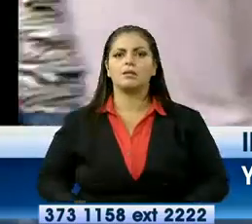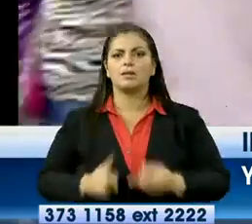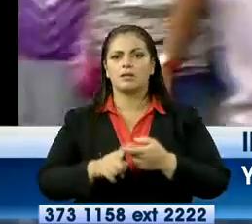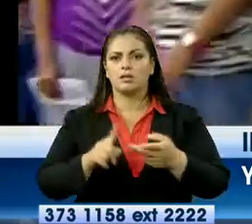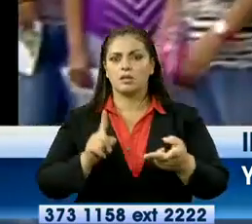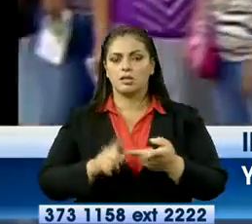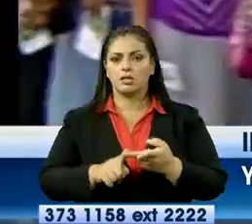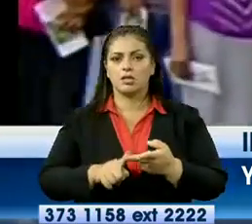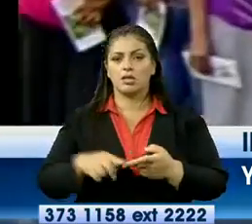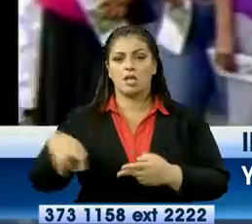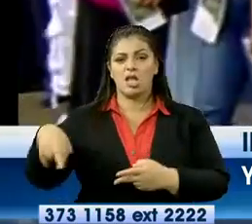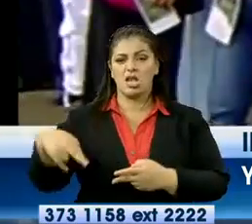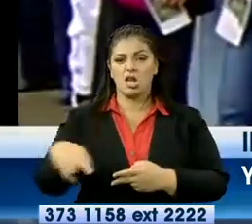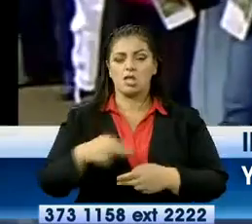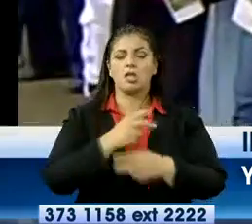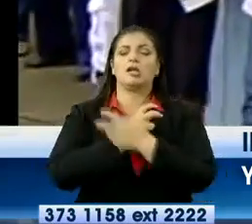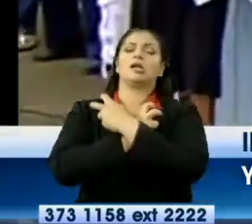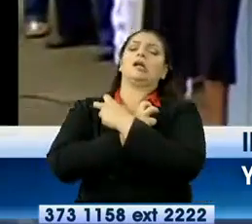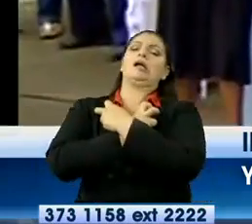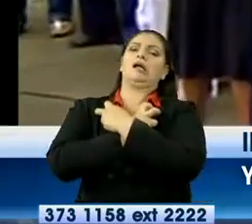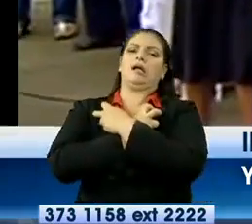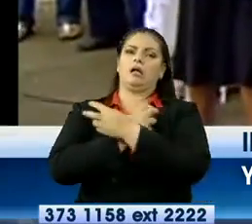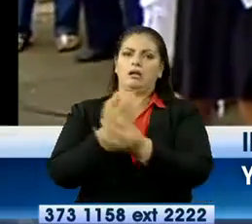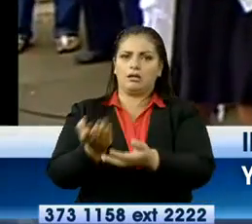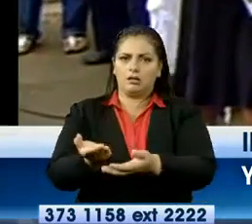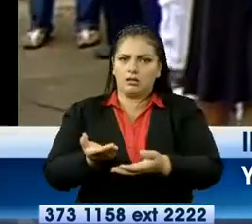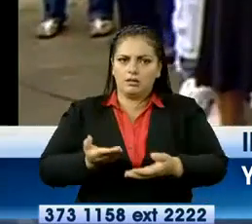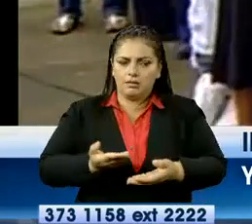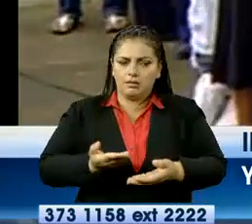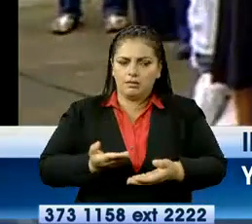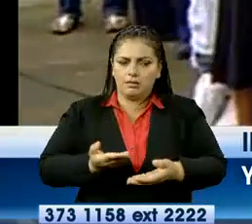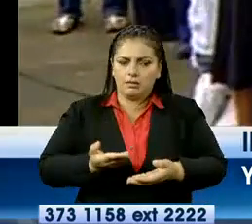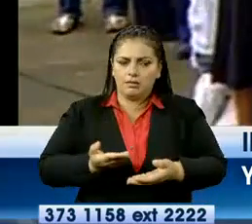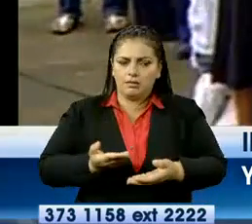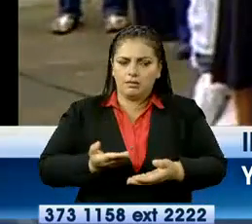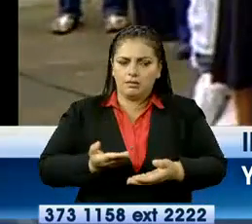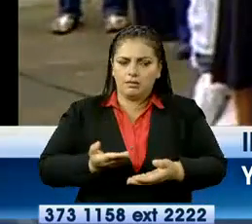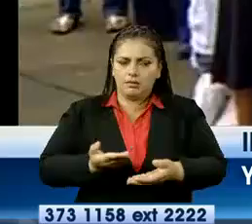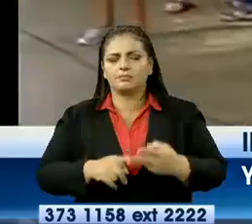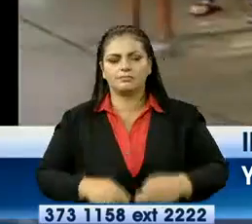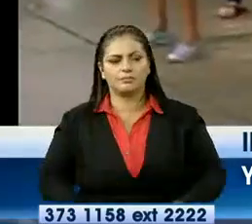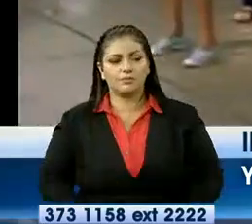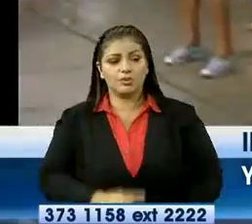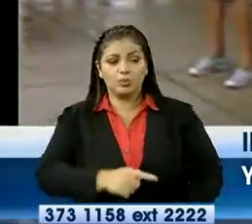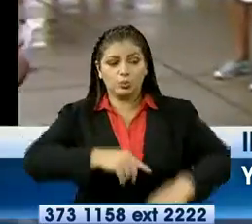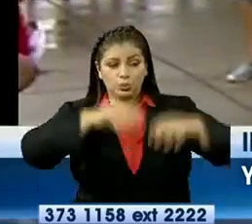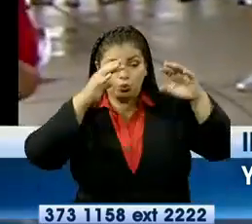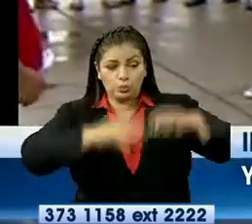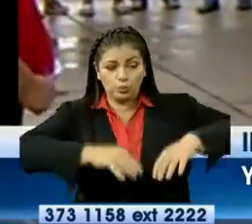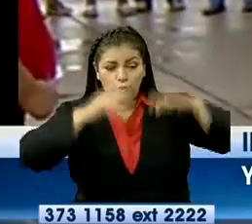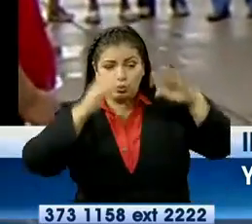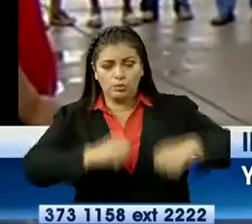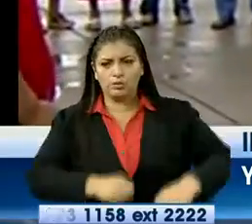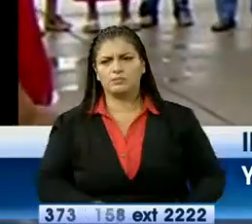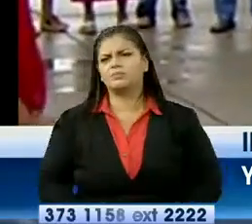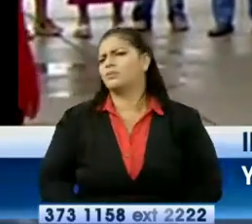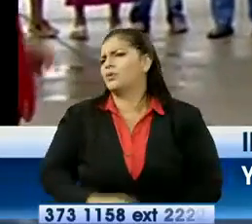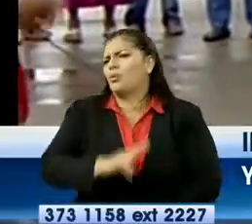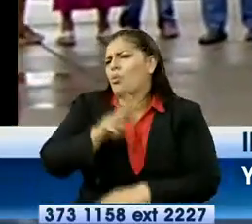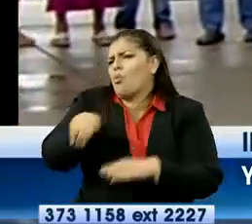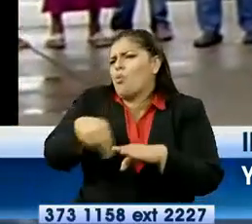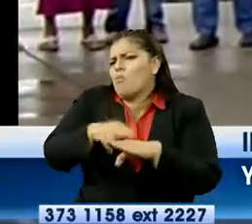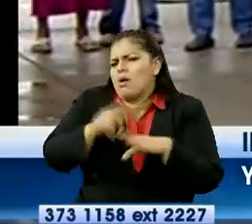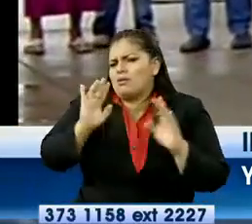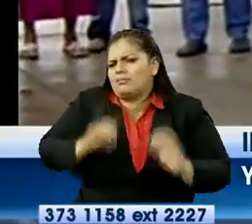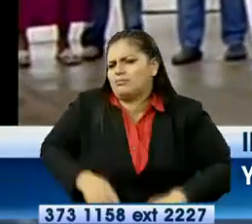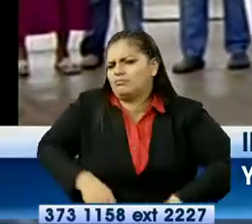Me parece muy bien, ojalá que siempre todos los inviernos sean así. Le digo una cosa, ¿el invierno está bravo o no está bravo? Está súper. O sea, el invierno es normal como primero,